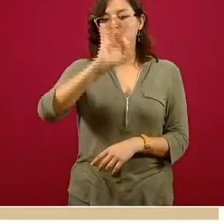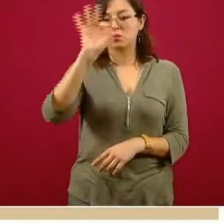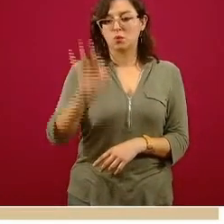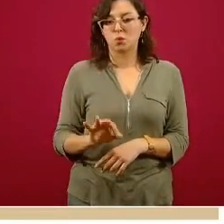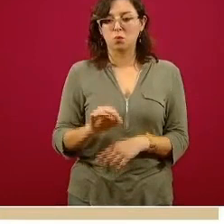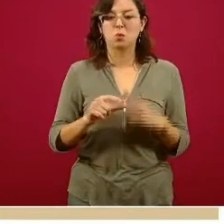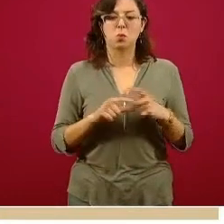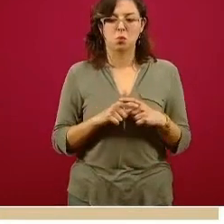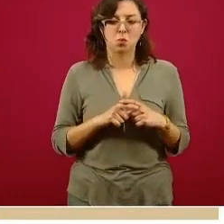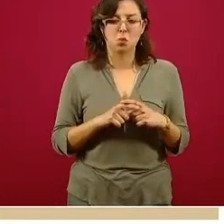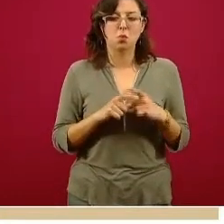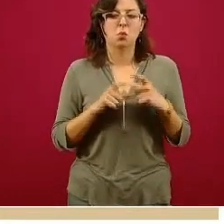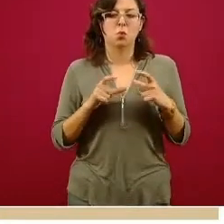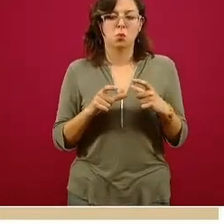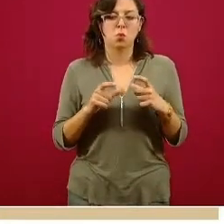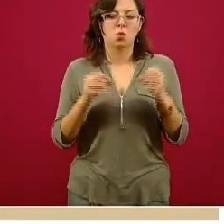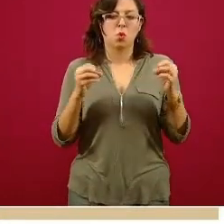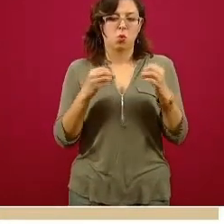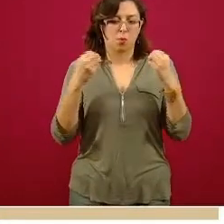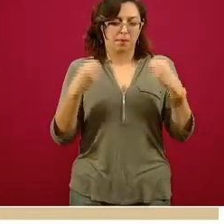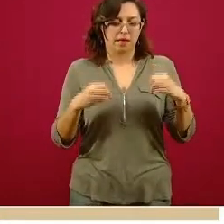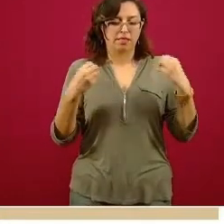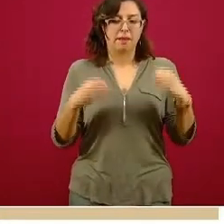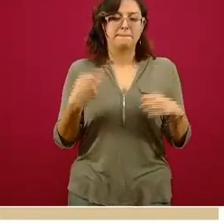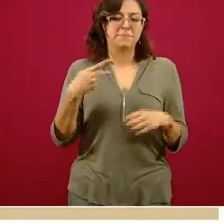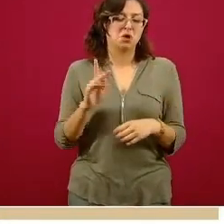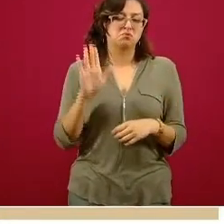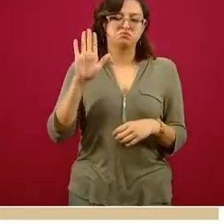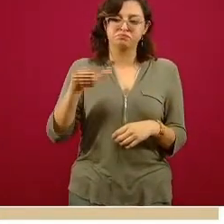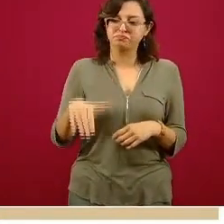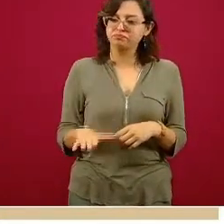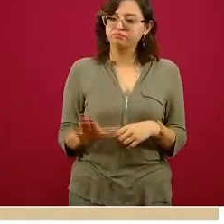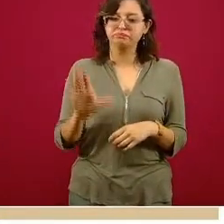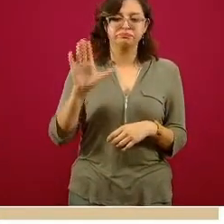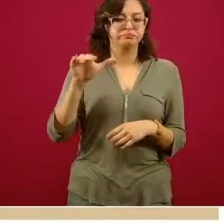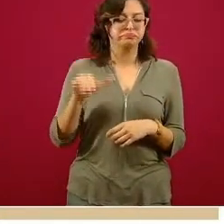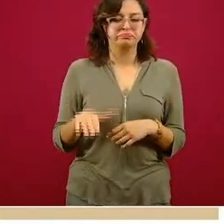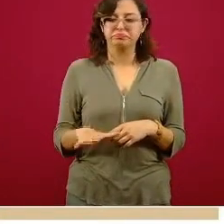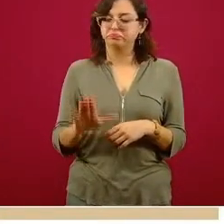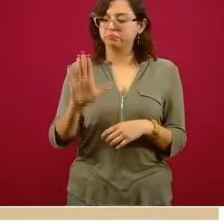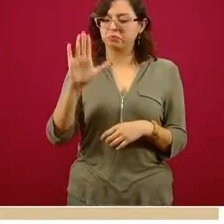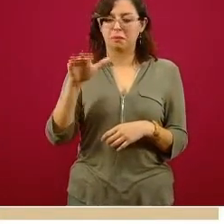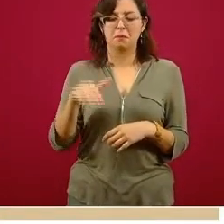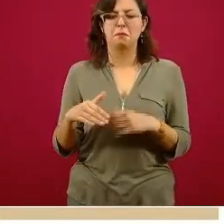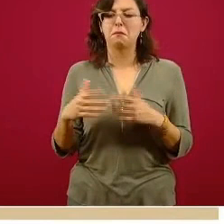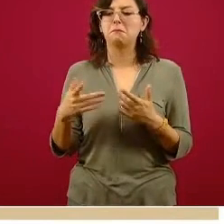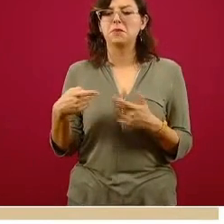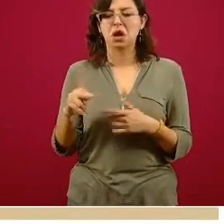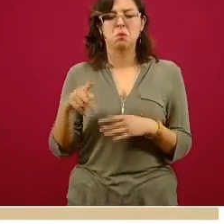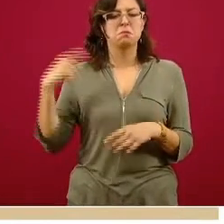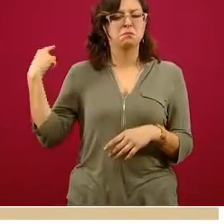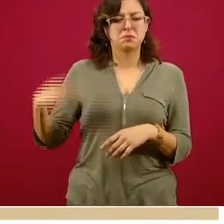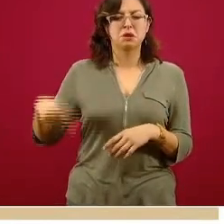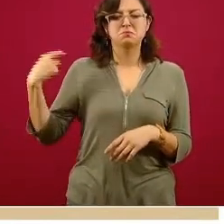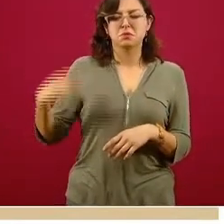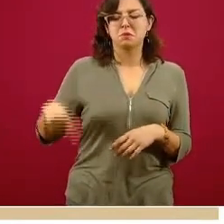ligero, aunque estas subidas y bajadas han estado prácticamente en una estabilidad en las